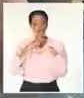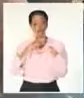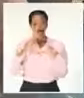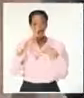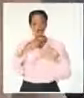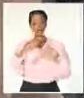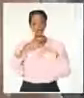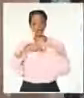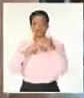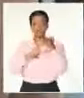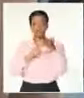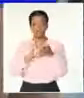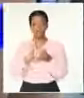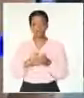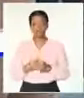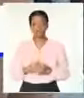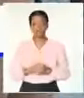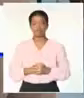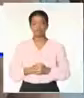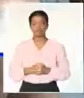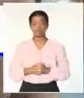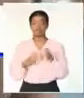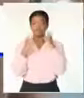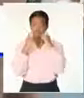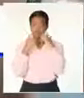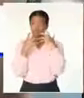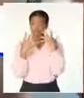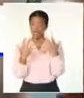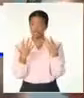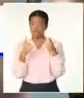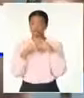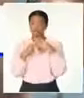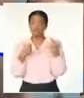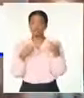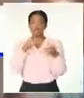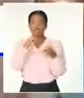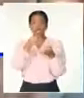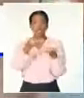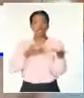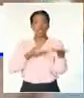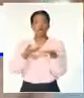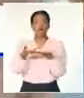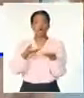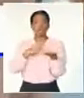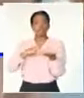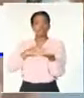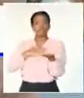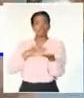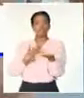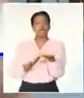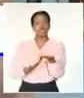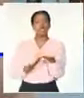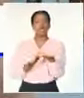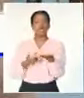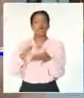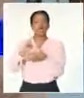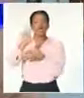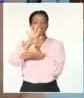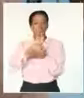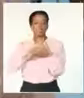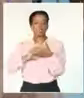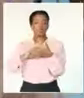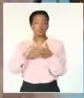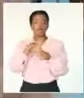está dirigido al mercado latinoamericano, el mercado de la región, del cual a veces no tenemos todos los